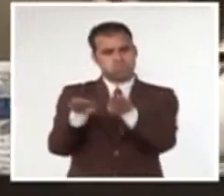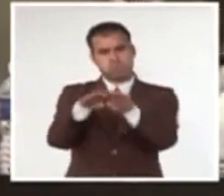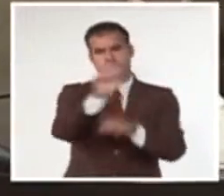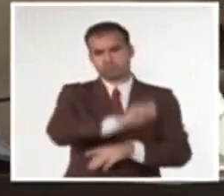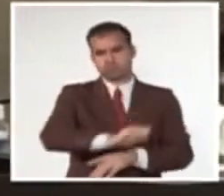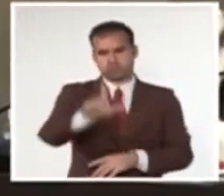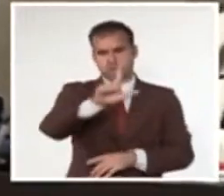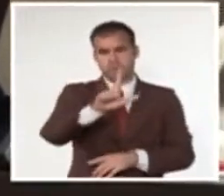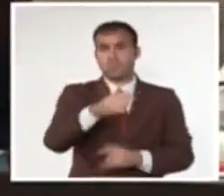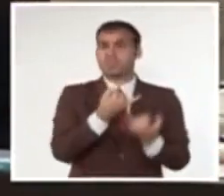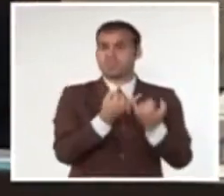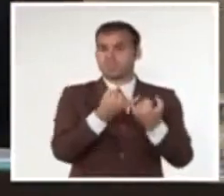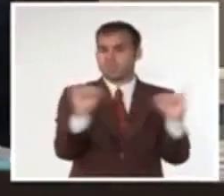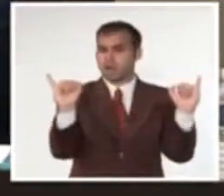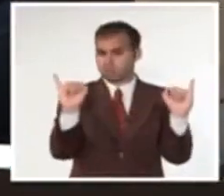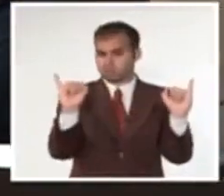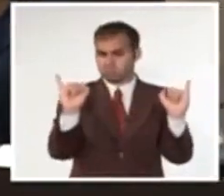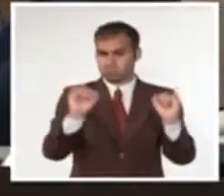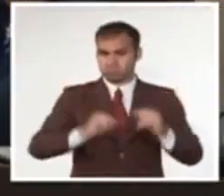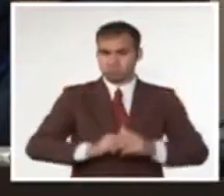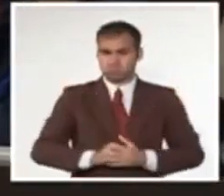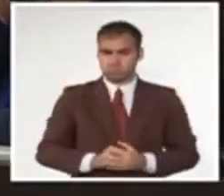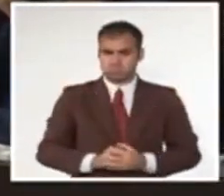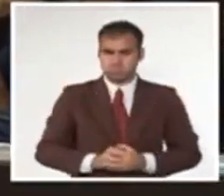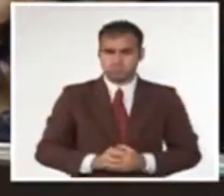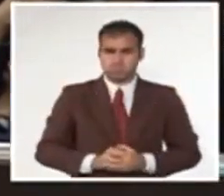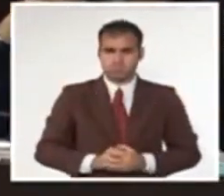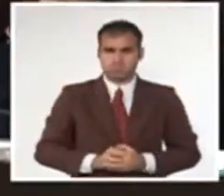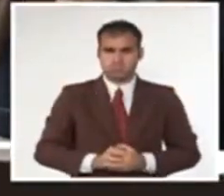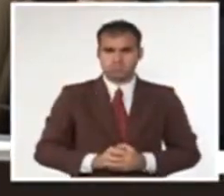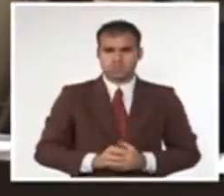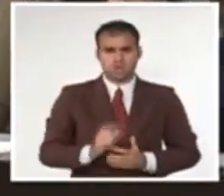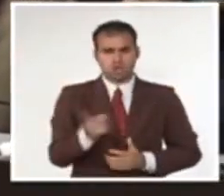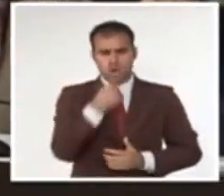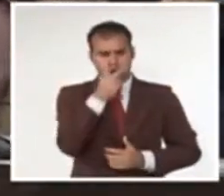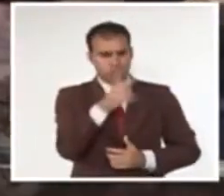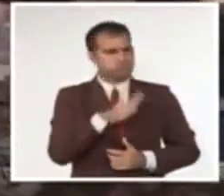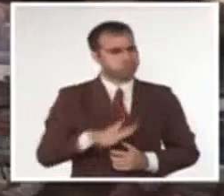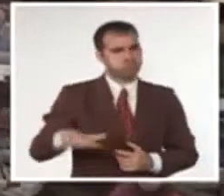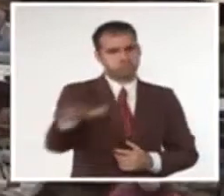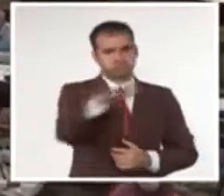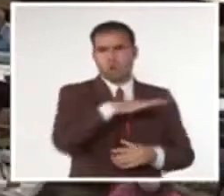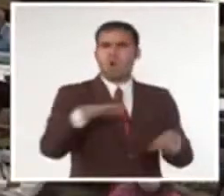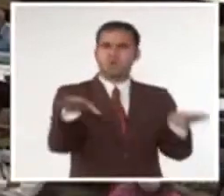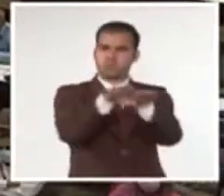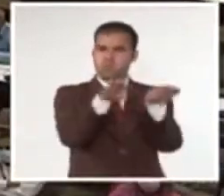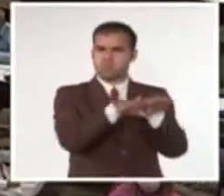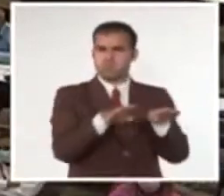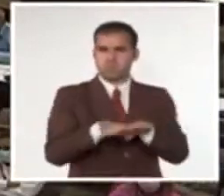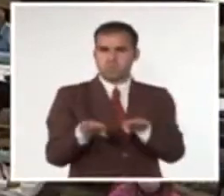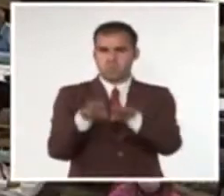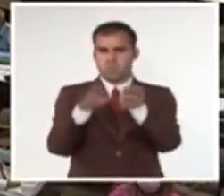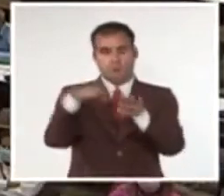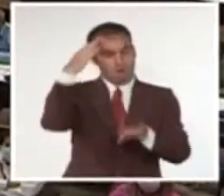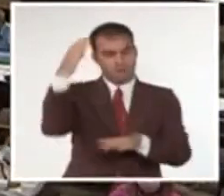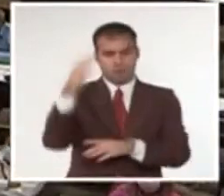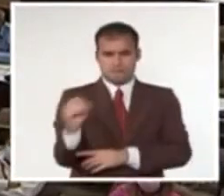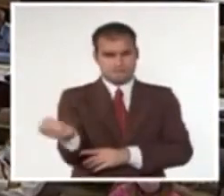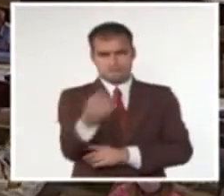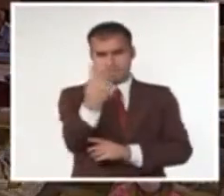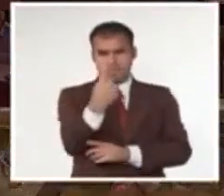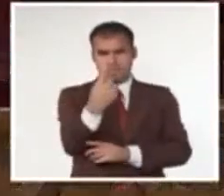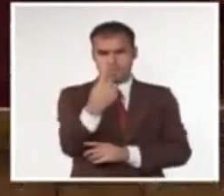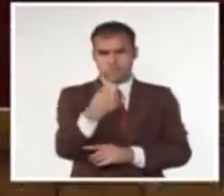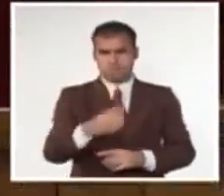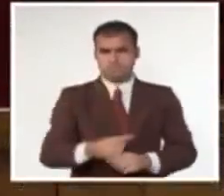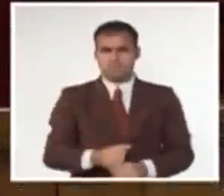independiente y soberano, organizado con todos y para el bien de todos como república unitaria e indivisible,